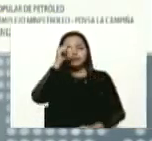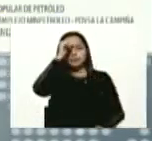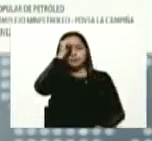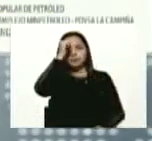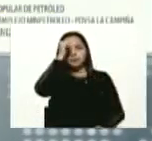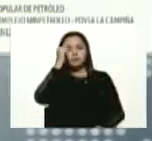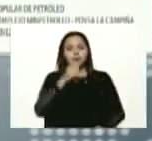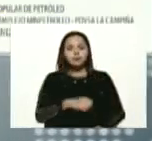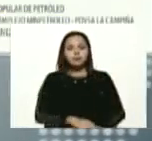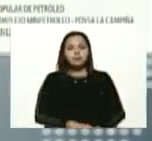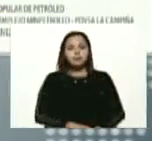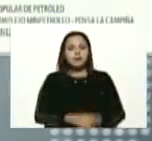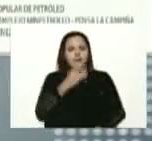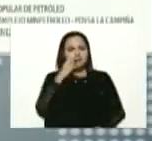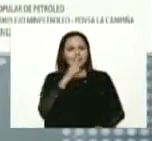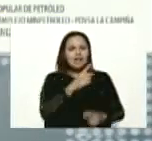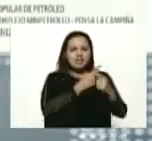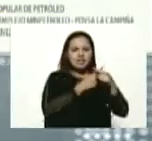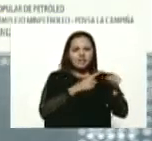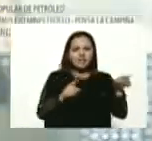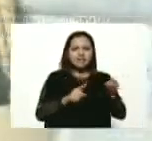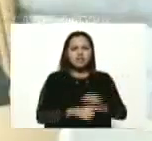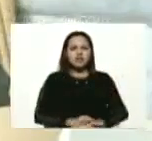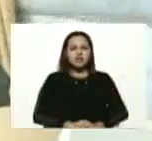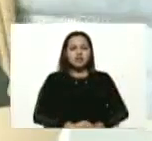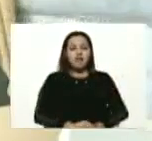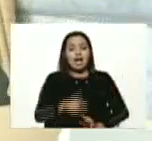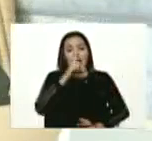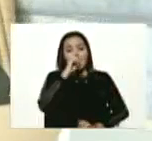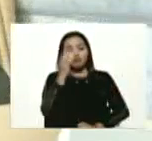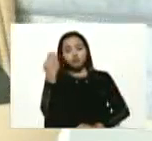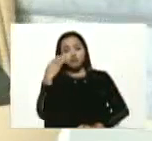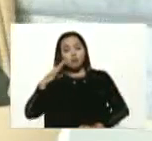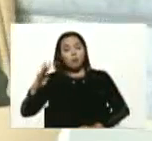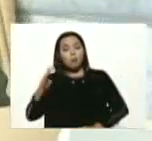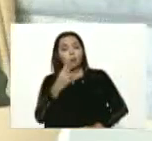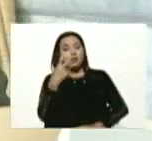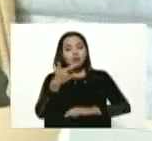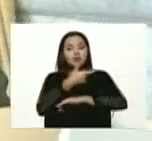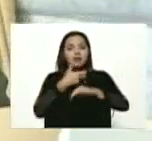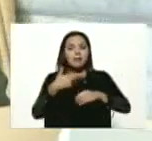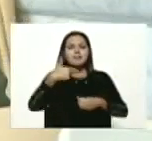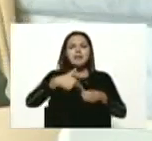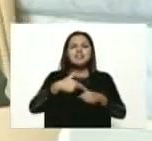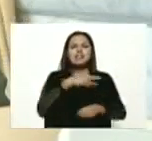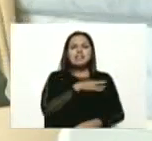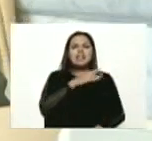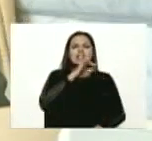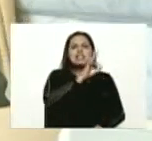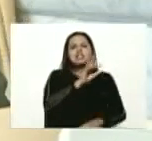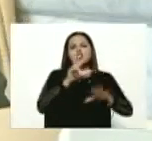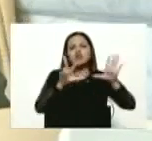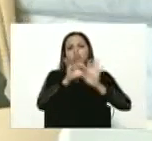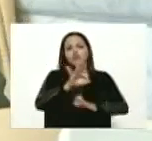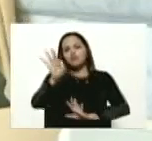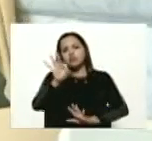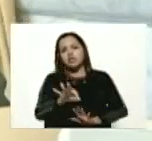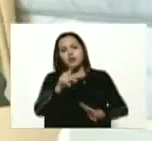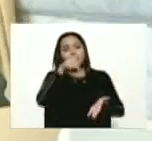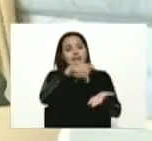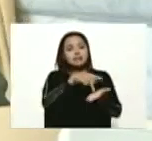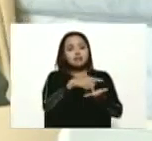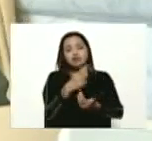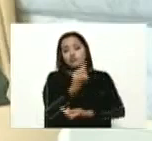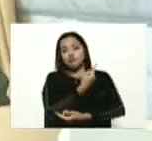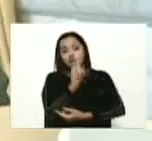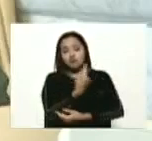usted vea la diferencia, Cuarta República, PDVSA solamente tenía 38% de su participación accionaria